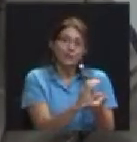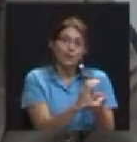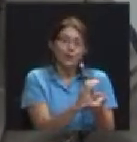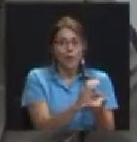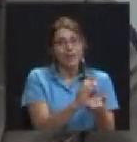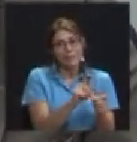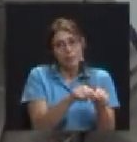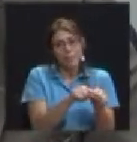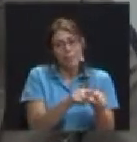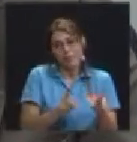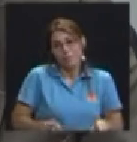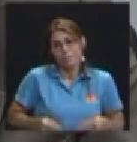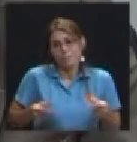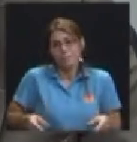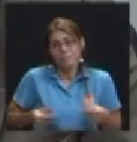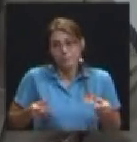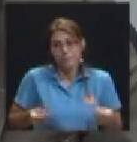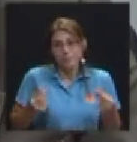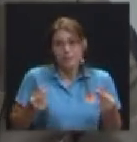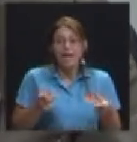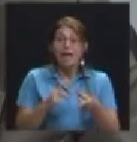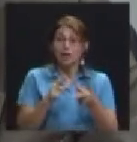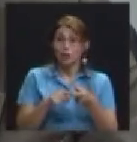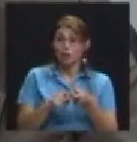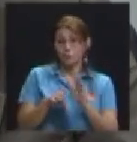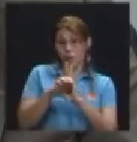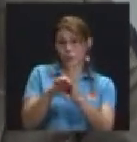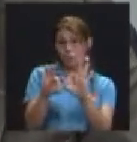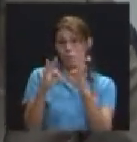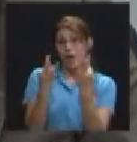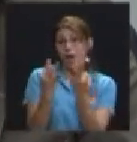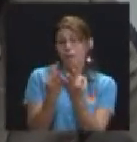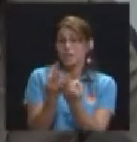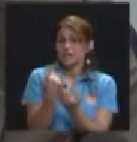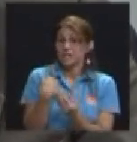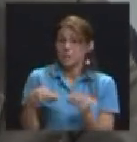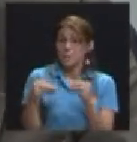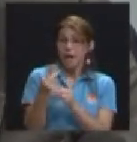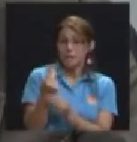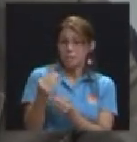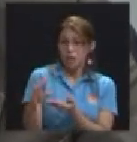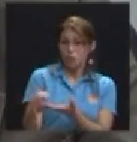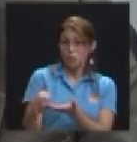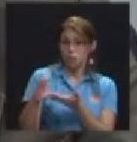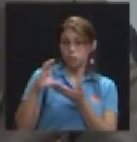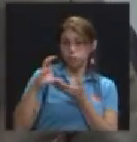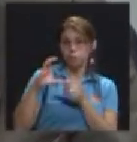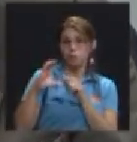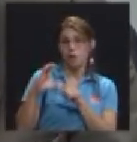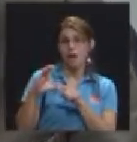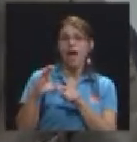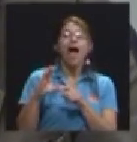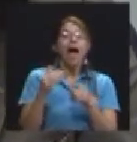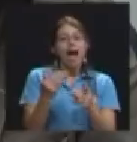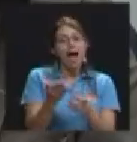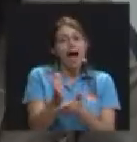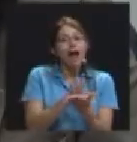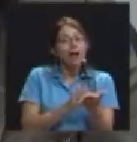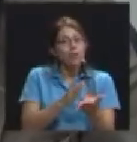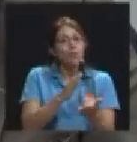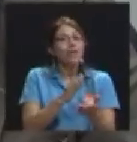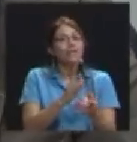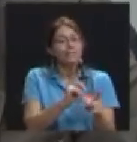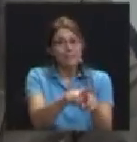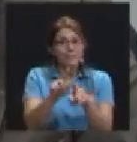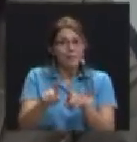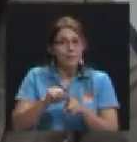Entonces, los hogares de ingresos más altos, por ejemplo, empiezan a tener ciertos tipos de comportamiento diferentes a